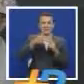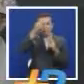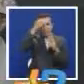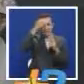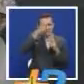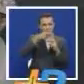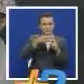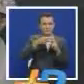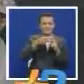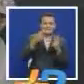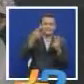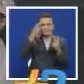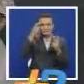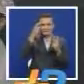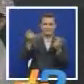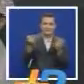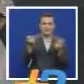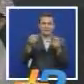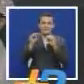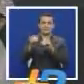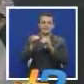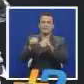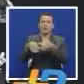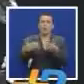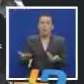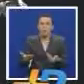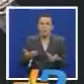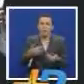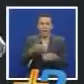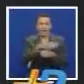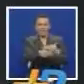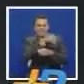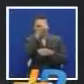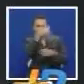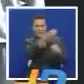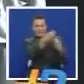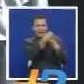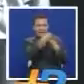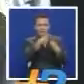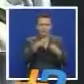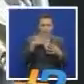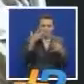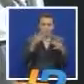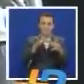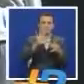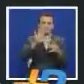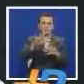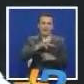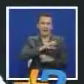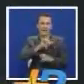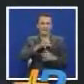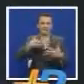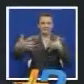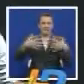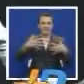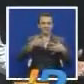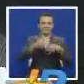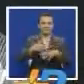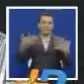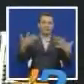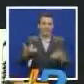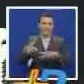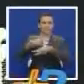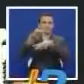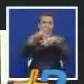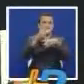en relación a también cómo ellos fueron educados. El escenario de Cali Teatro quiere seguir fomentando el arte y la cultura a través de